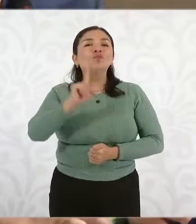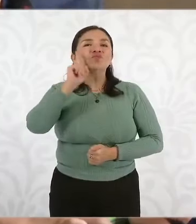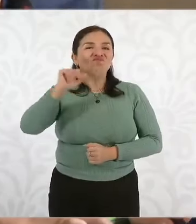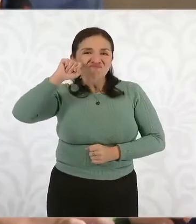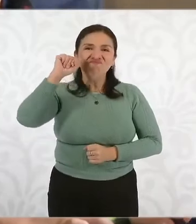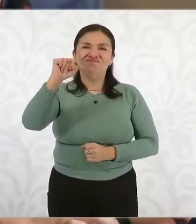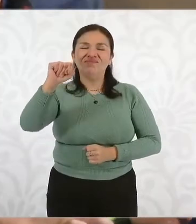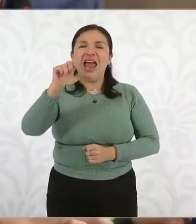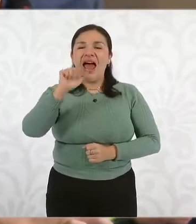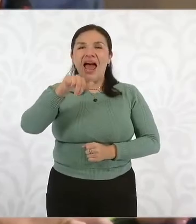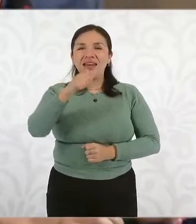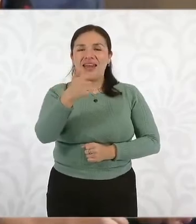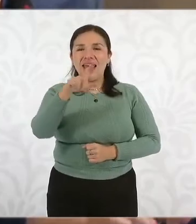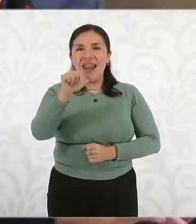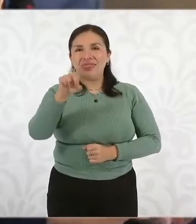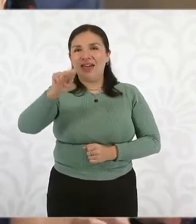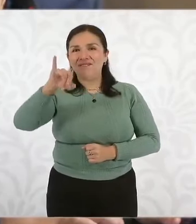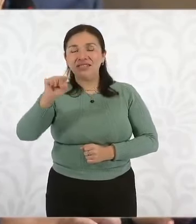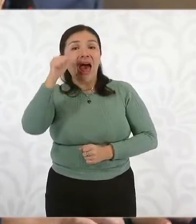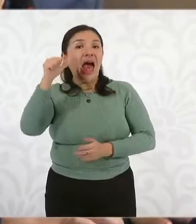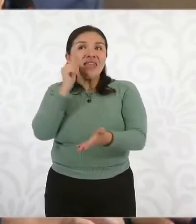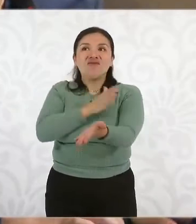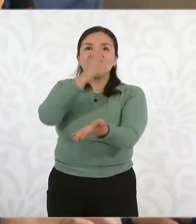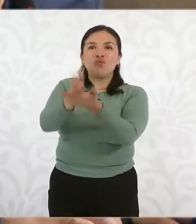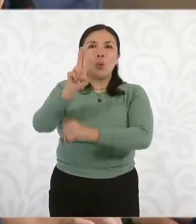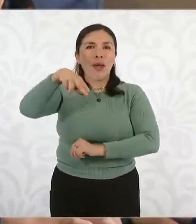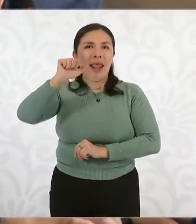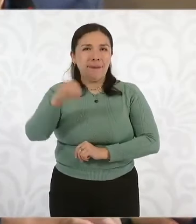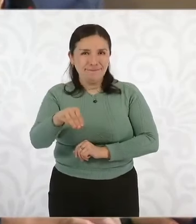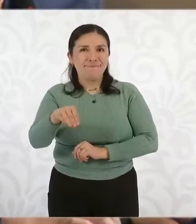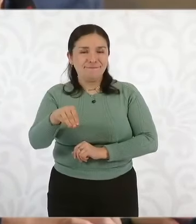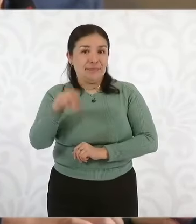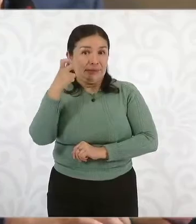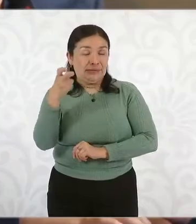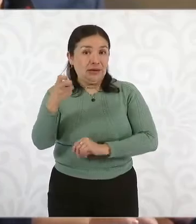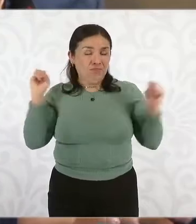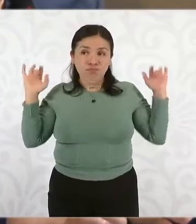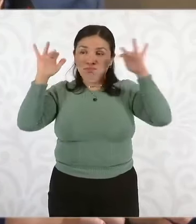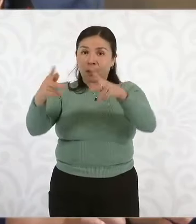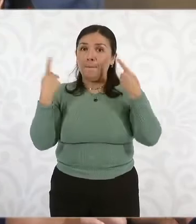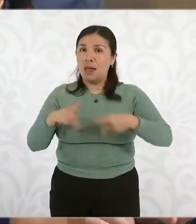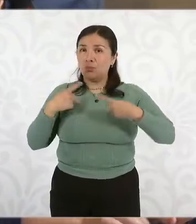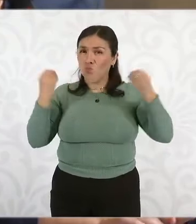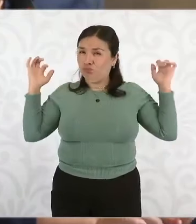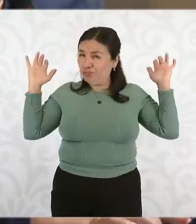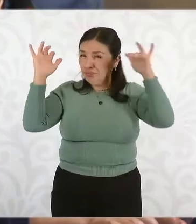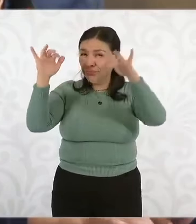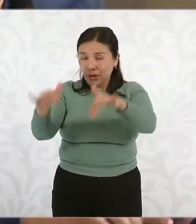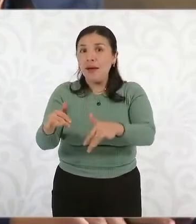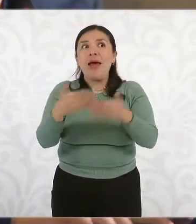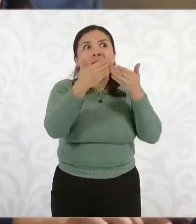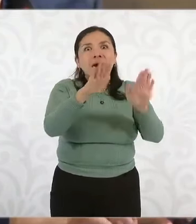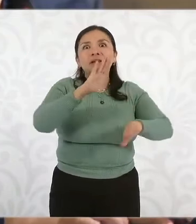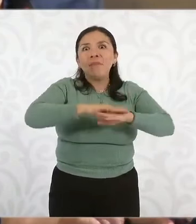Ángela Davis ayer se presentó en la Universidad Nacional Autónoma de México. Por cierto, fue un evento que se desbordó, se habilitaron más